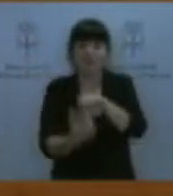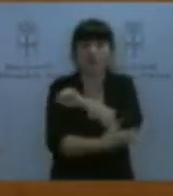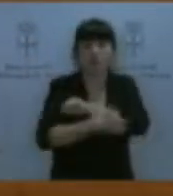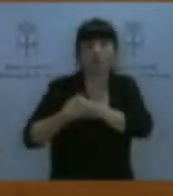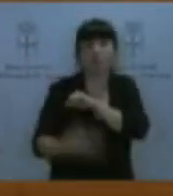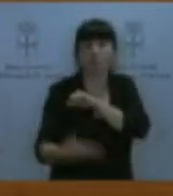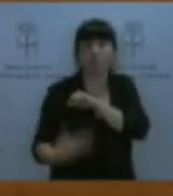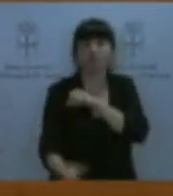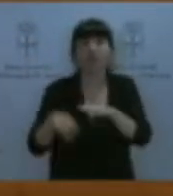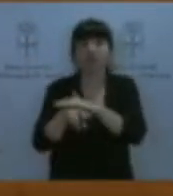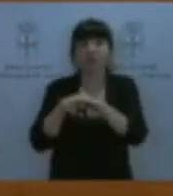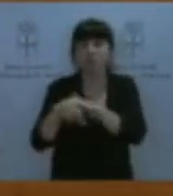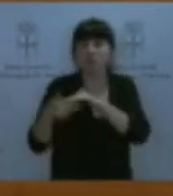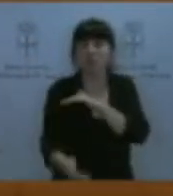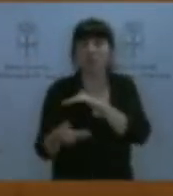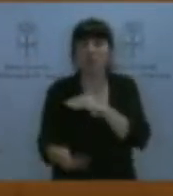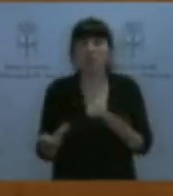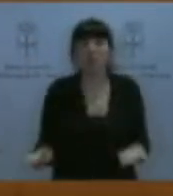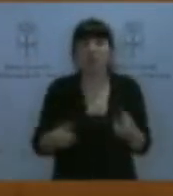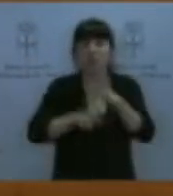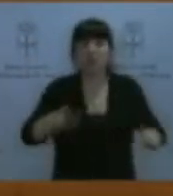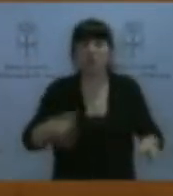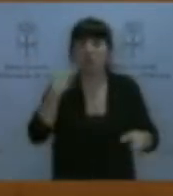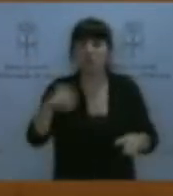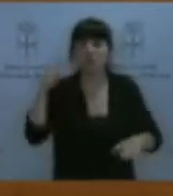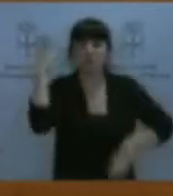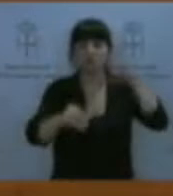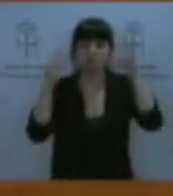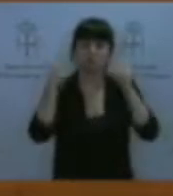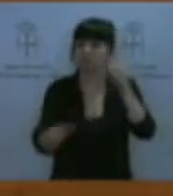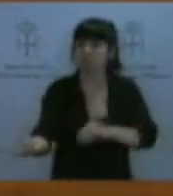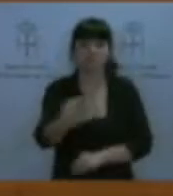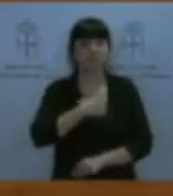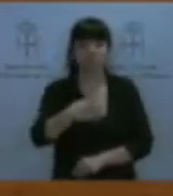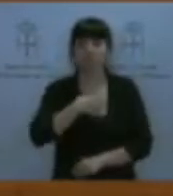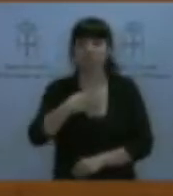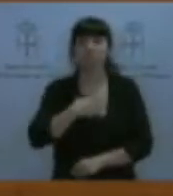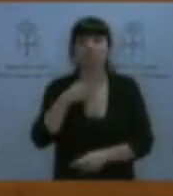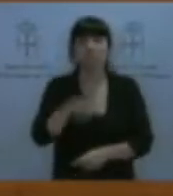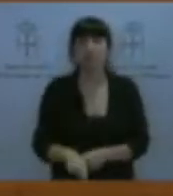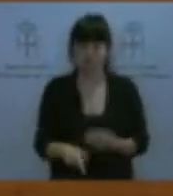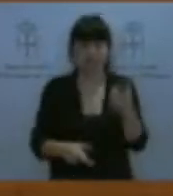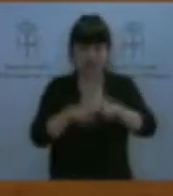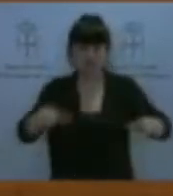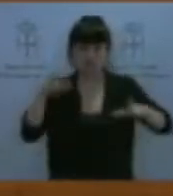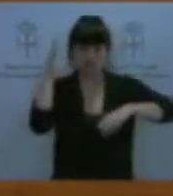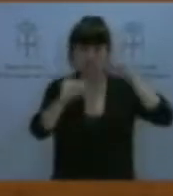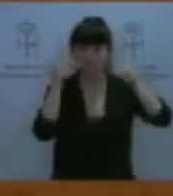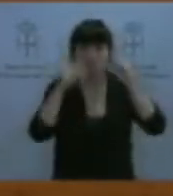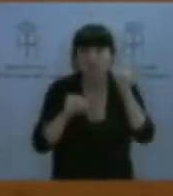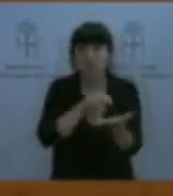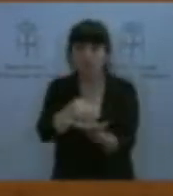generación de asturianos y asturianas. No puede ser que al despoblamiento y a la incertidumbre vital sumemos perder más población y